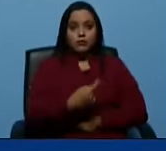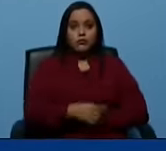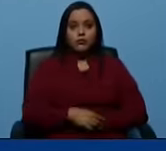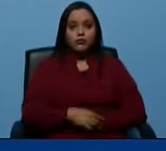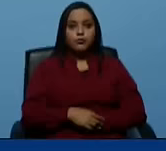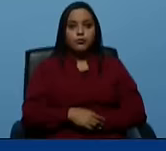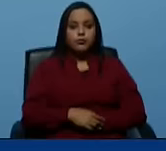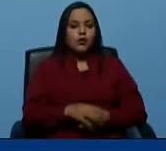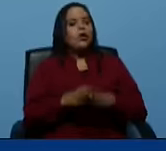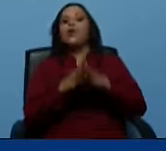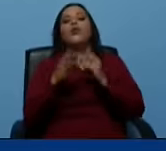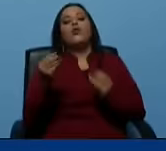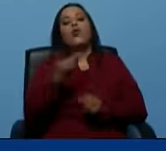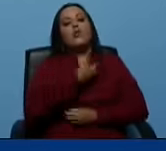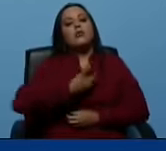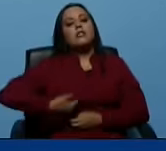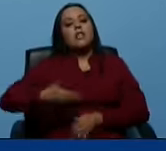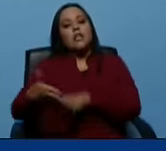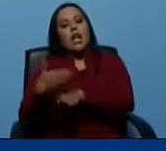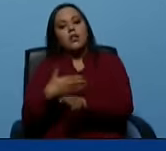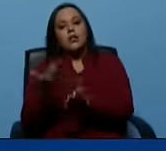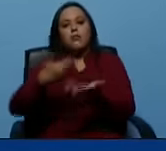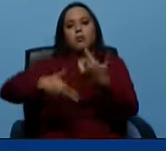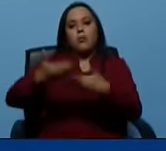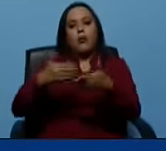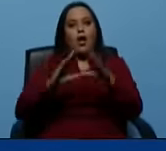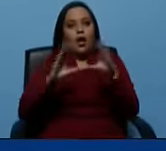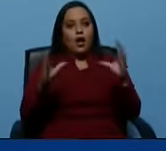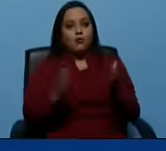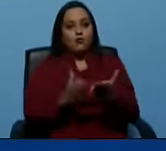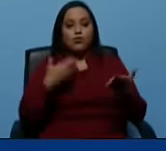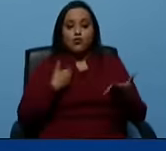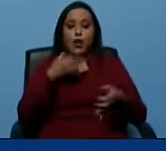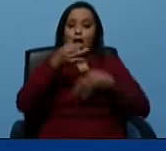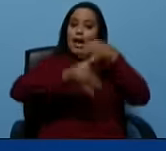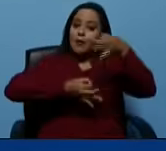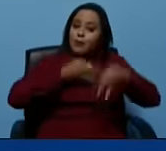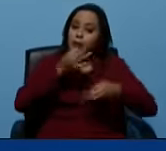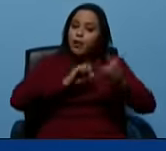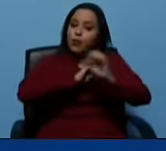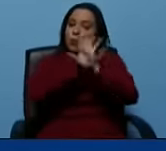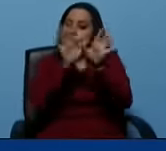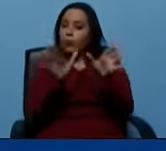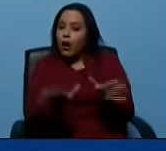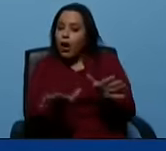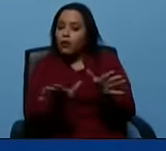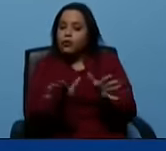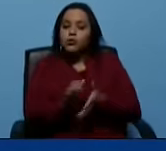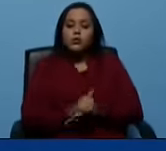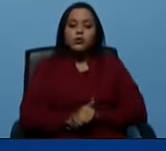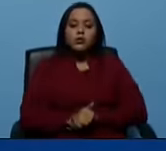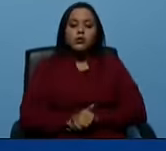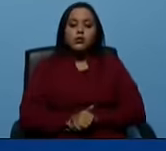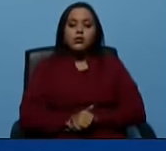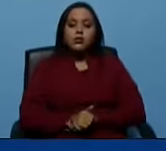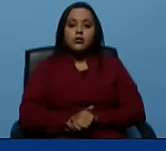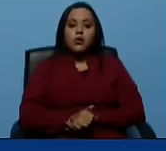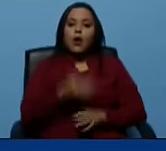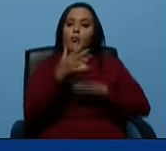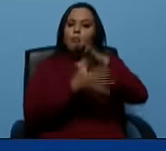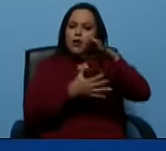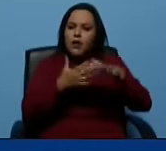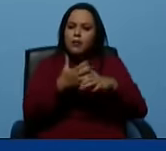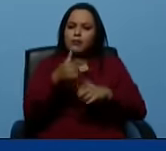con todos los presidentes que he hablado del mundo, les explico con detalle una situación compleja de